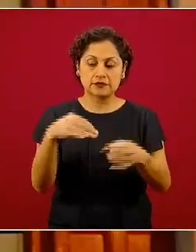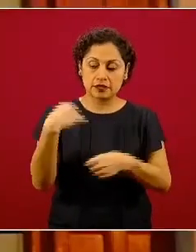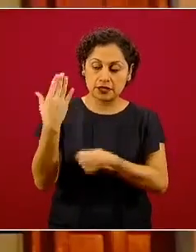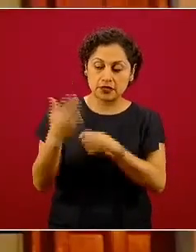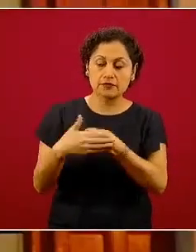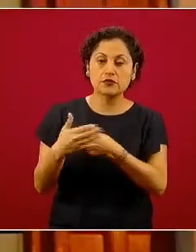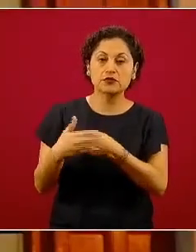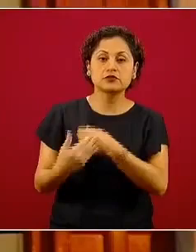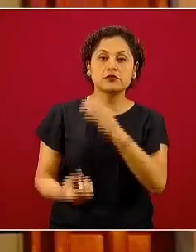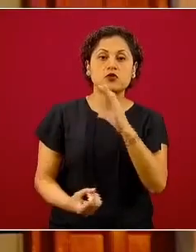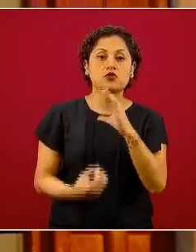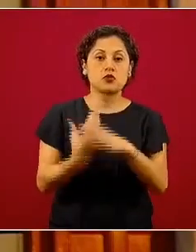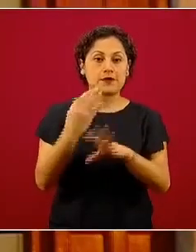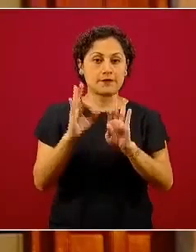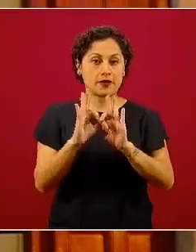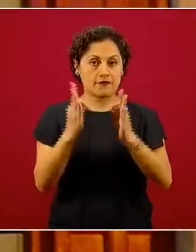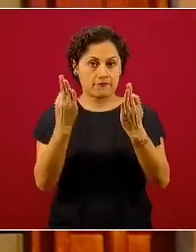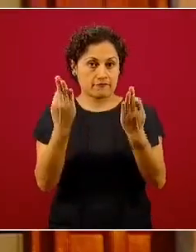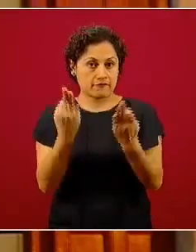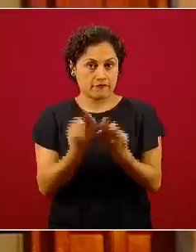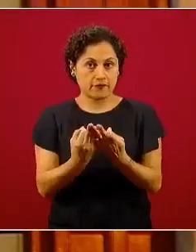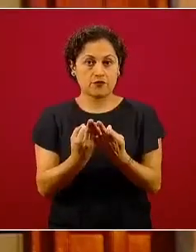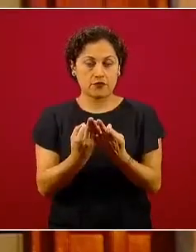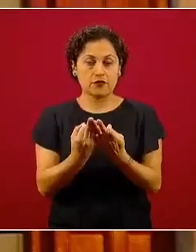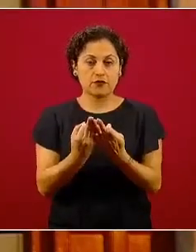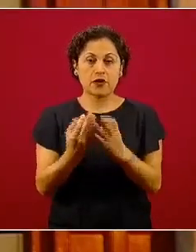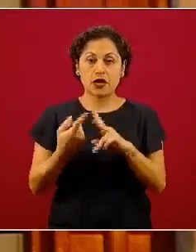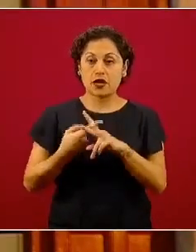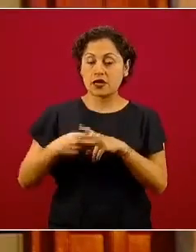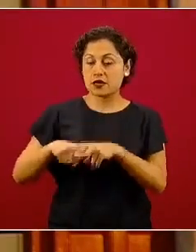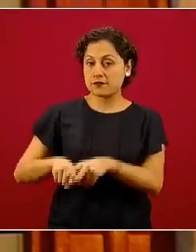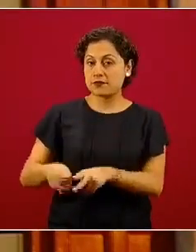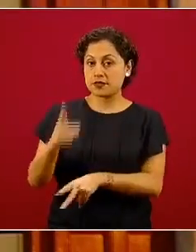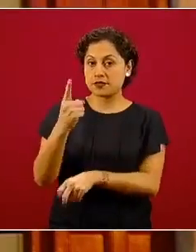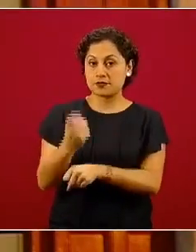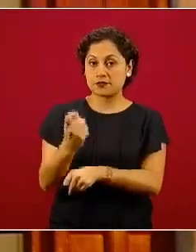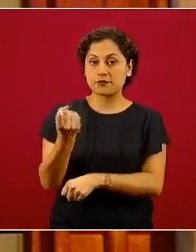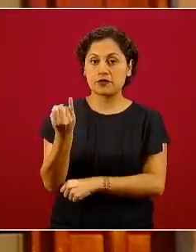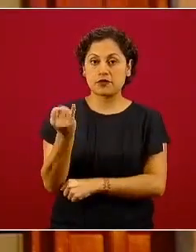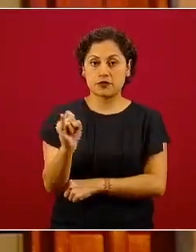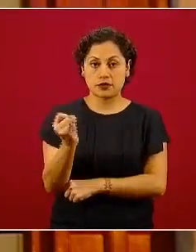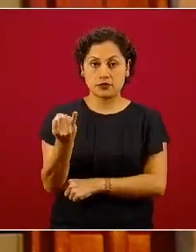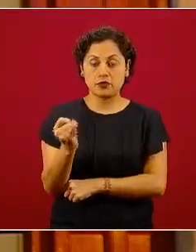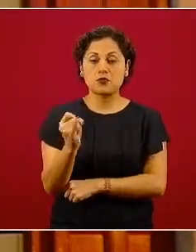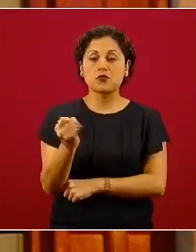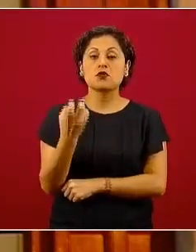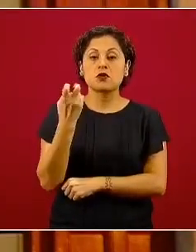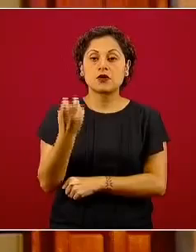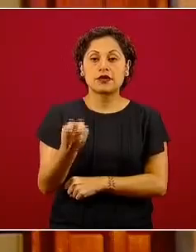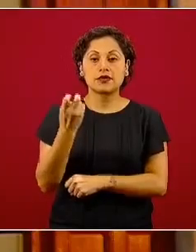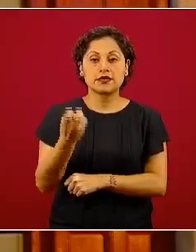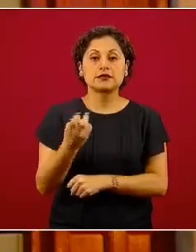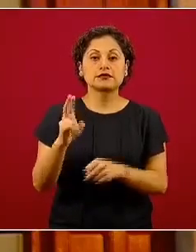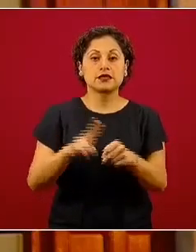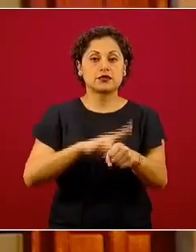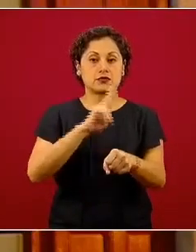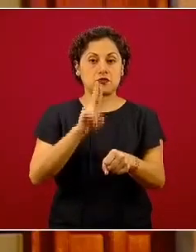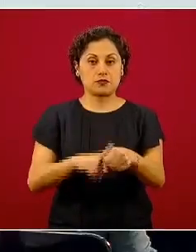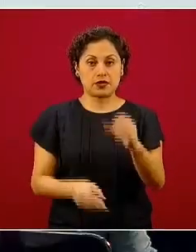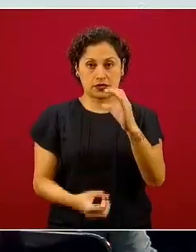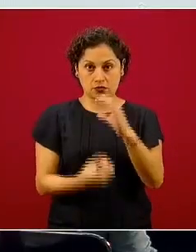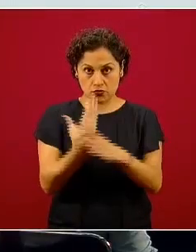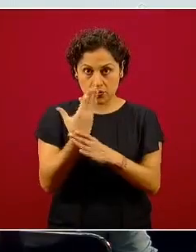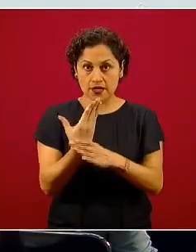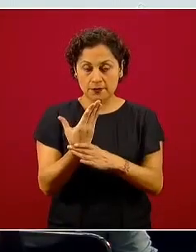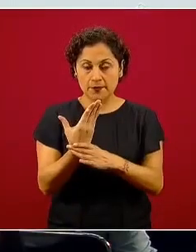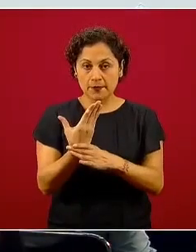intervención que empezará precisamente a partir del 1 de junio, la nueva normalidad, que es una intervención